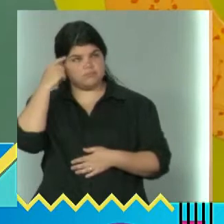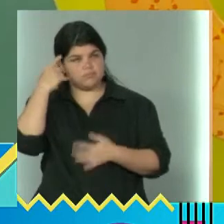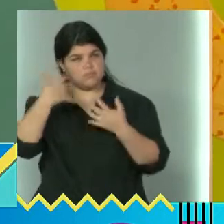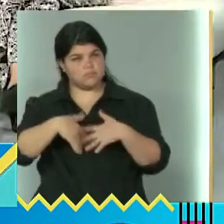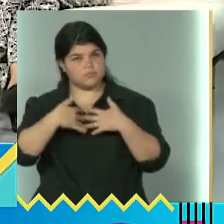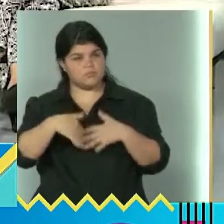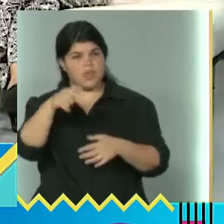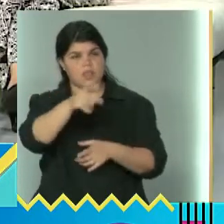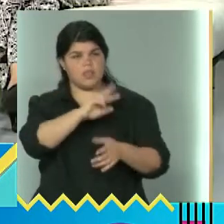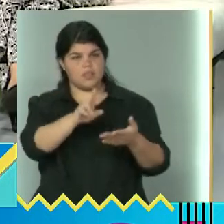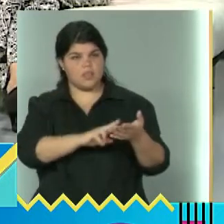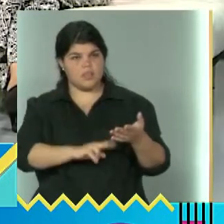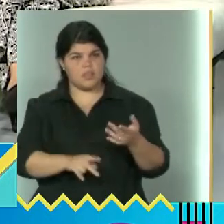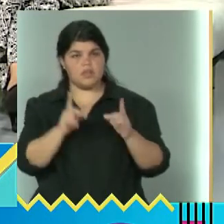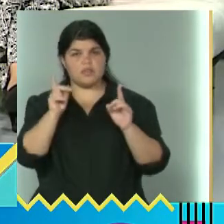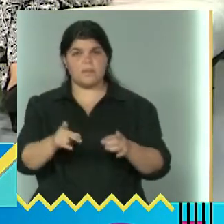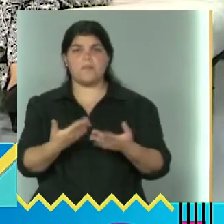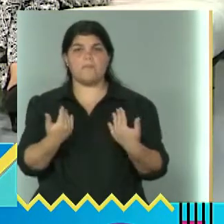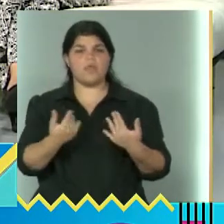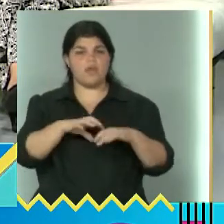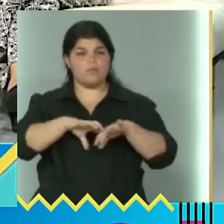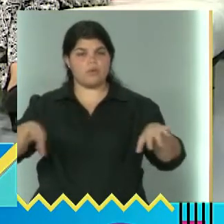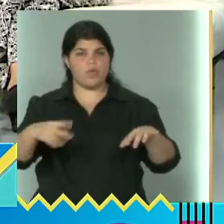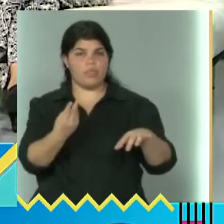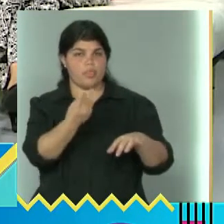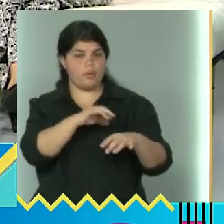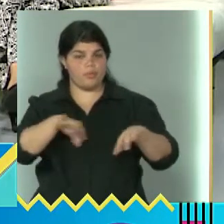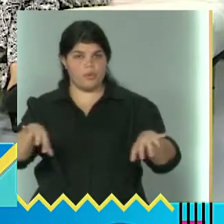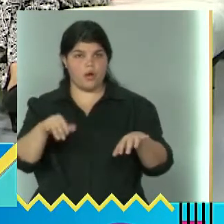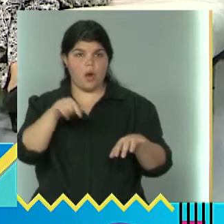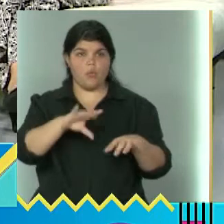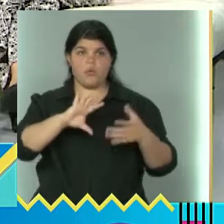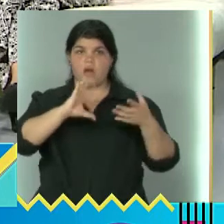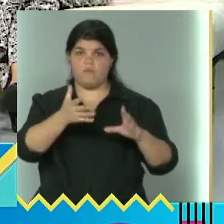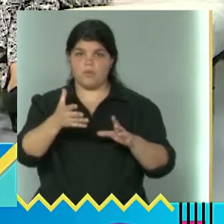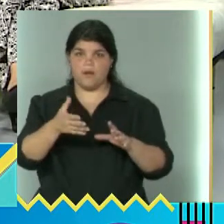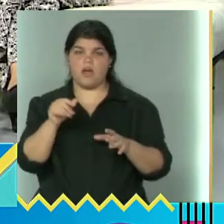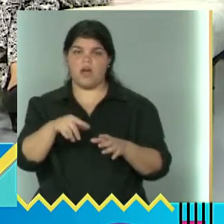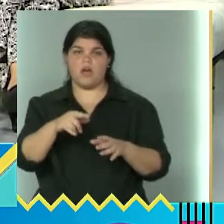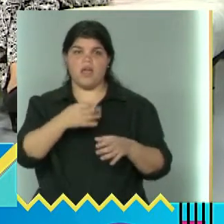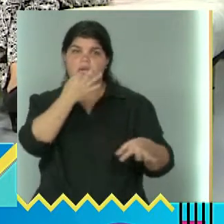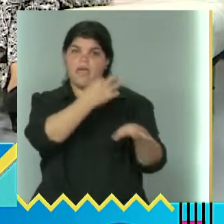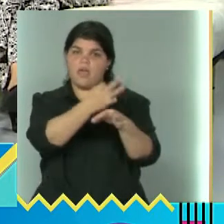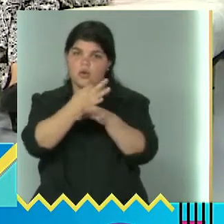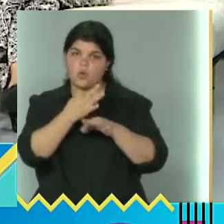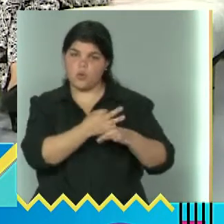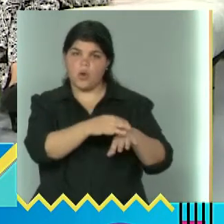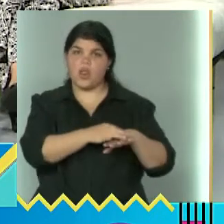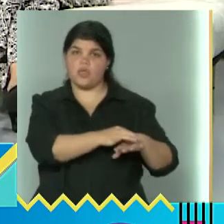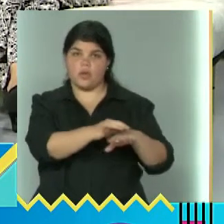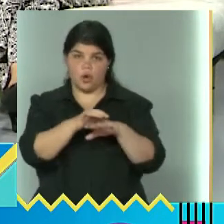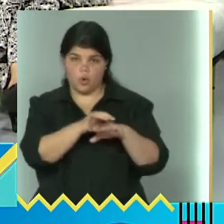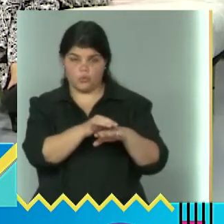habías leído, y podríamos hablar como de dos cosas diferentes. Por un lado, las corrientes de coaching o escuelas de coaching, Bien.